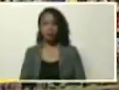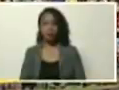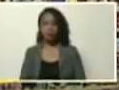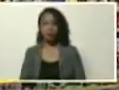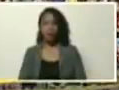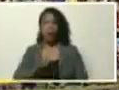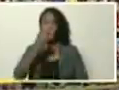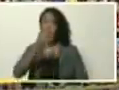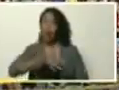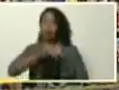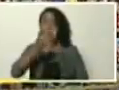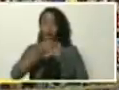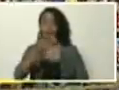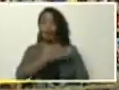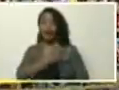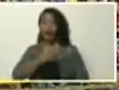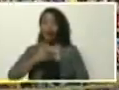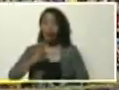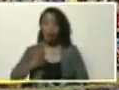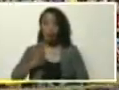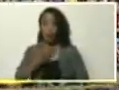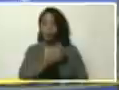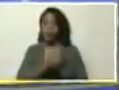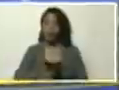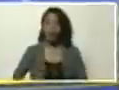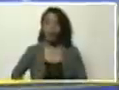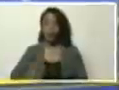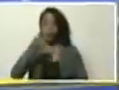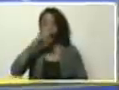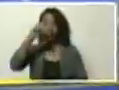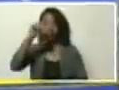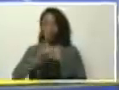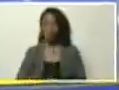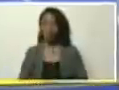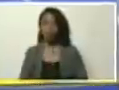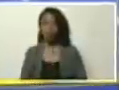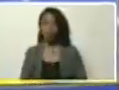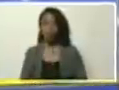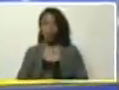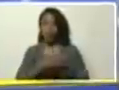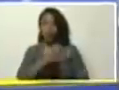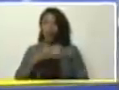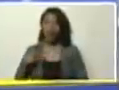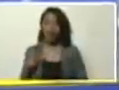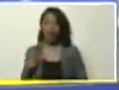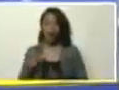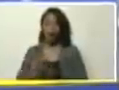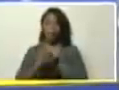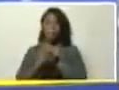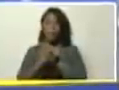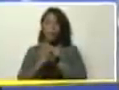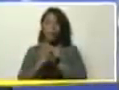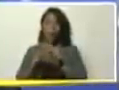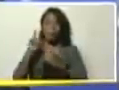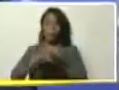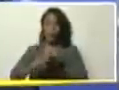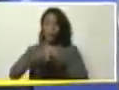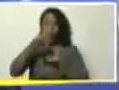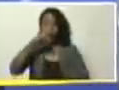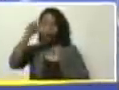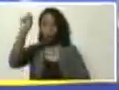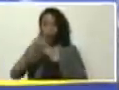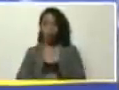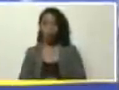Buenas tardes, querido presidente Nicolás Maduro, querida compañera Cilia Flores,